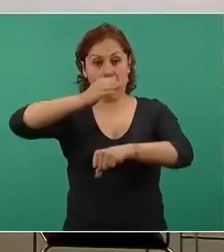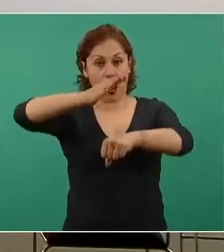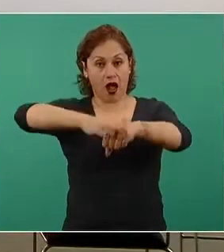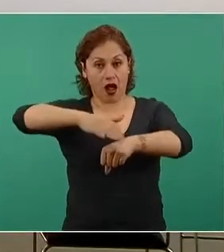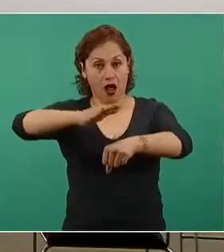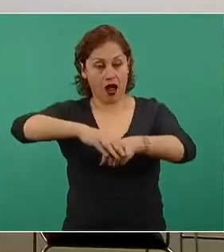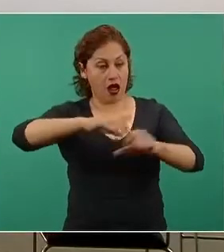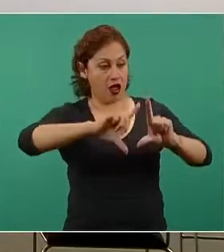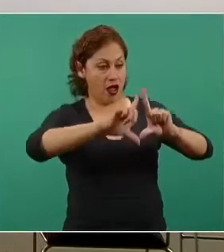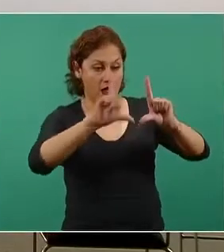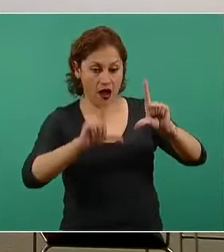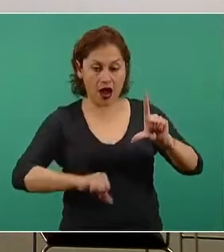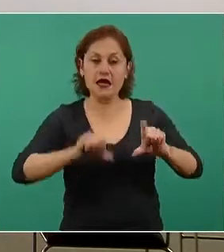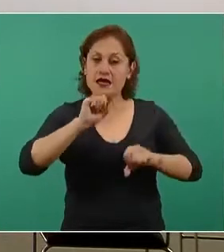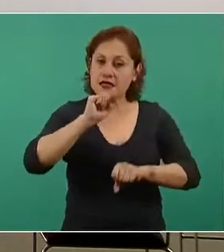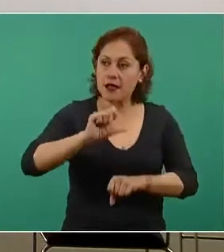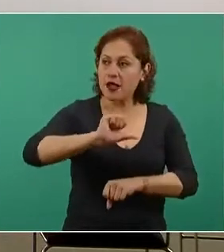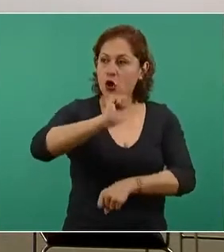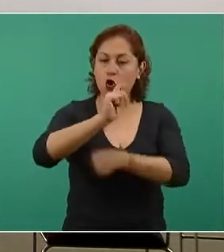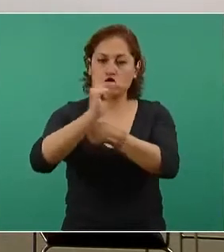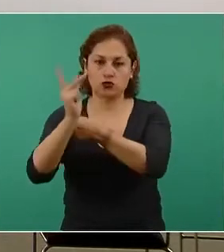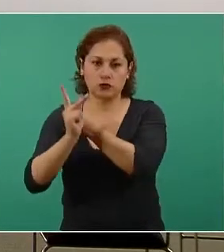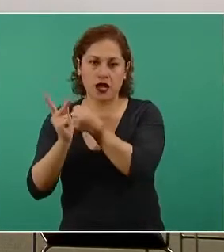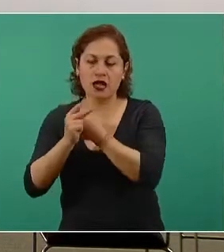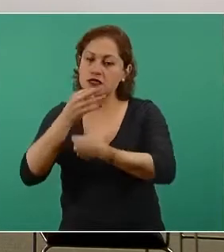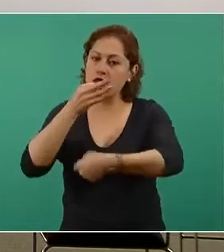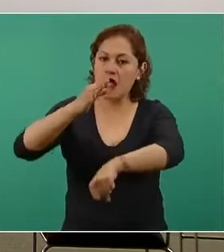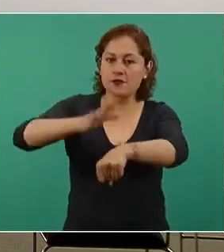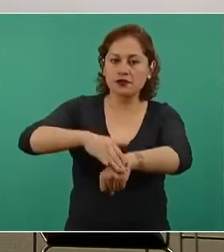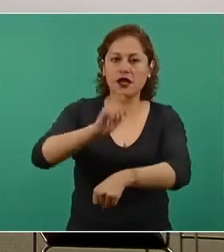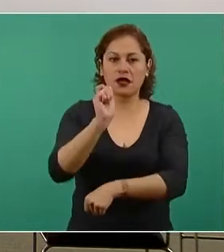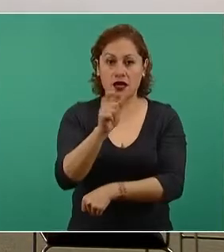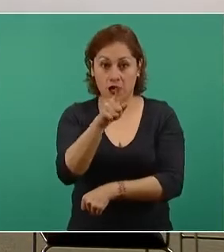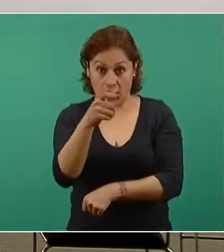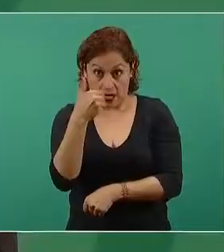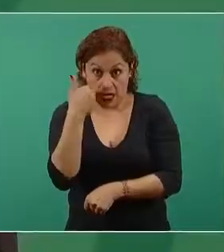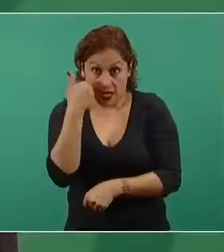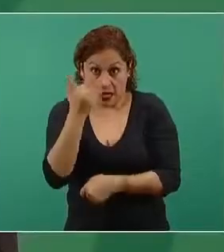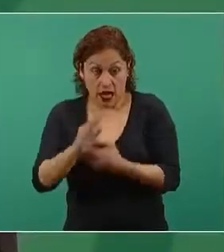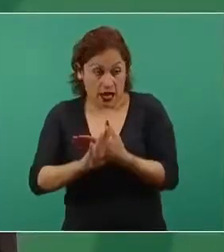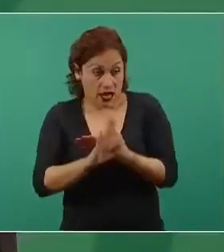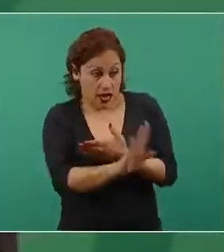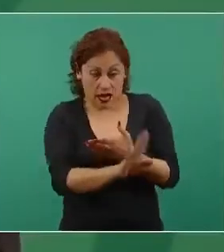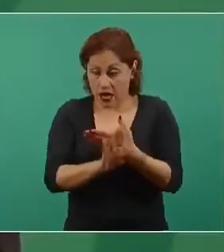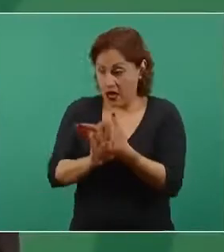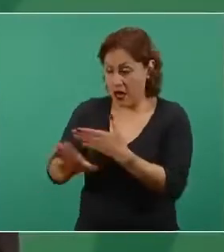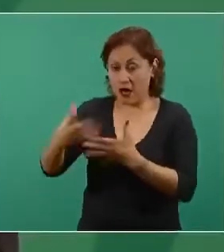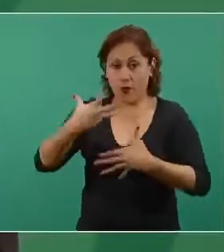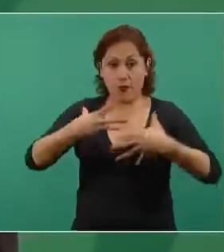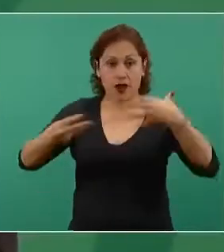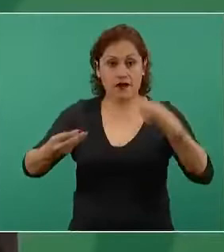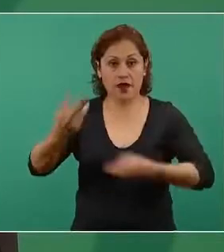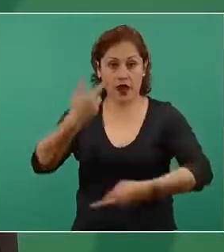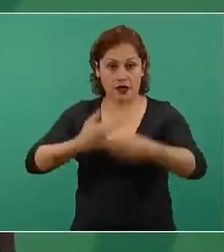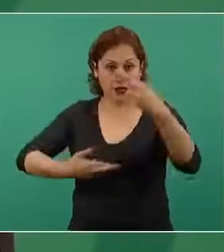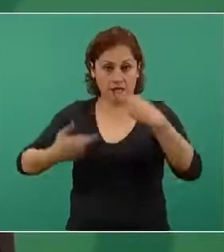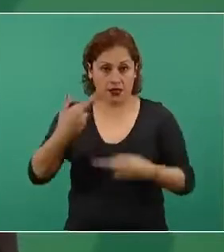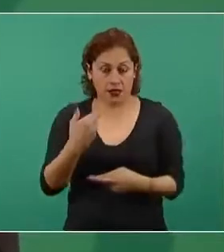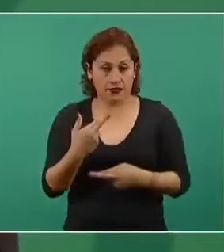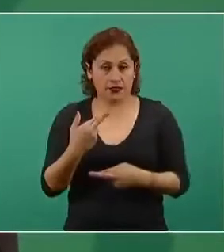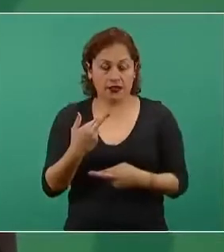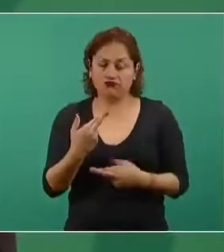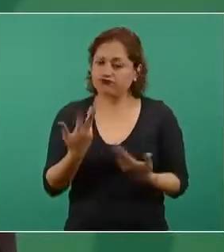para la población mundial es que pues si queremos evitar un incremento de contagios, si queremos evitar que exista una tercera oleada,